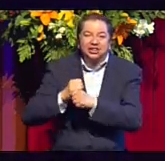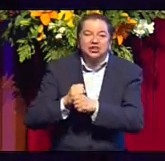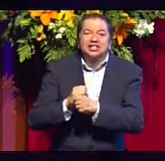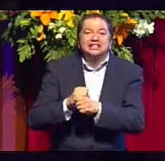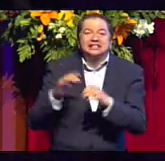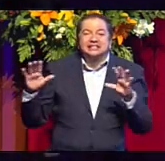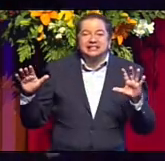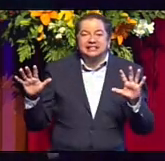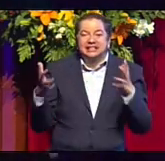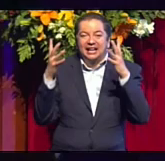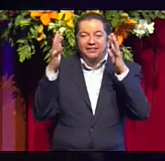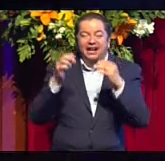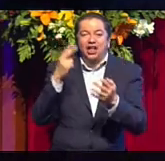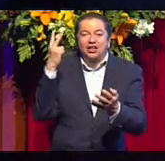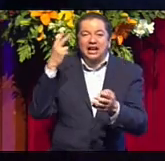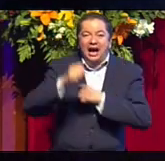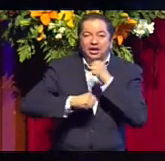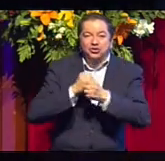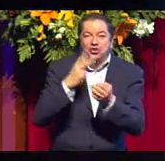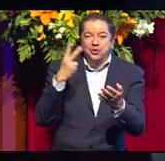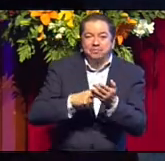2020.